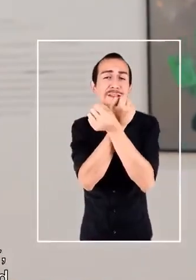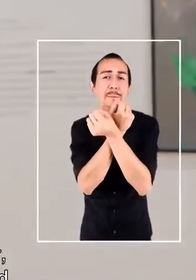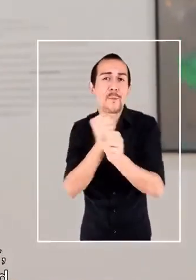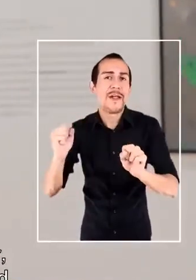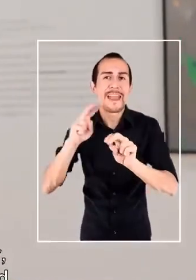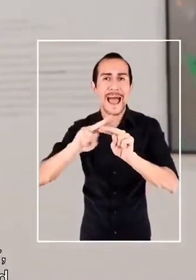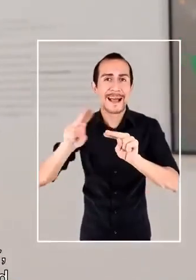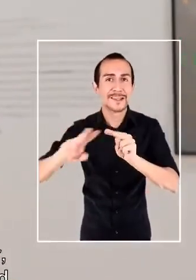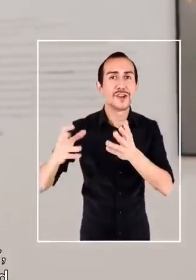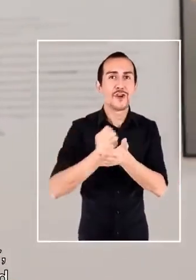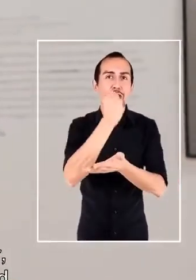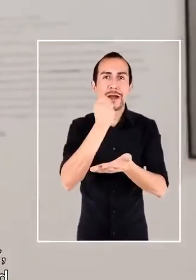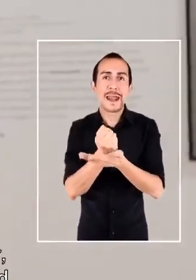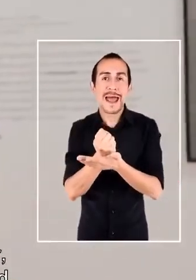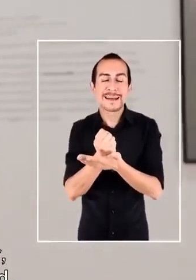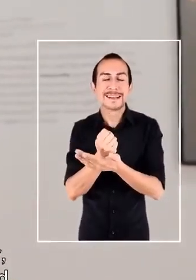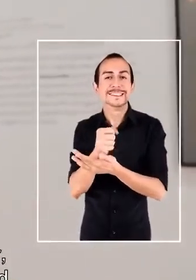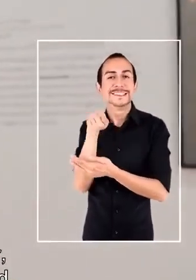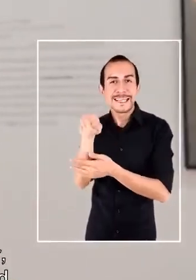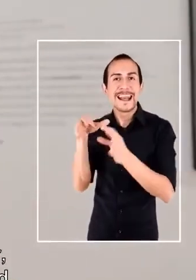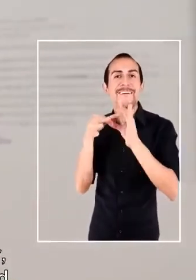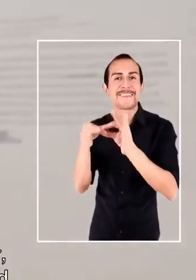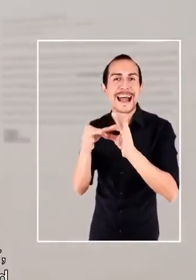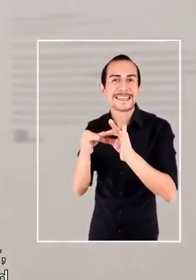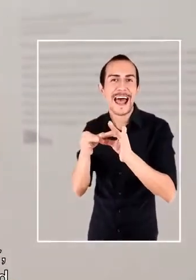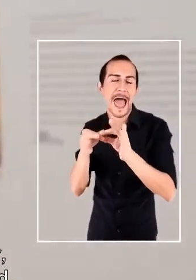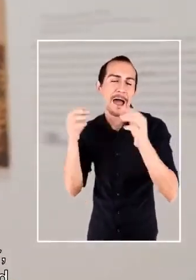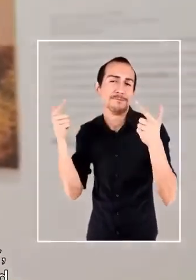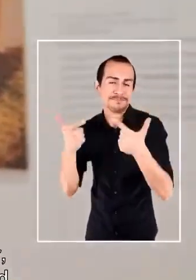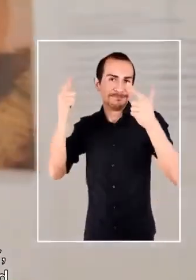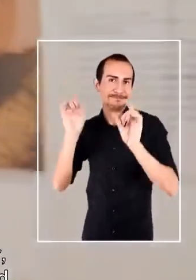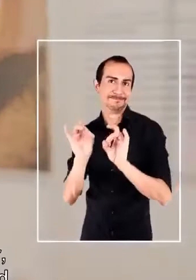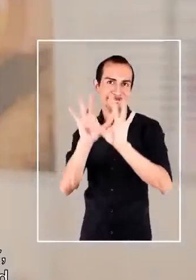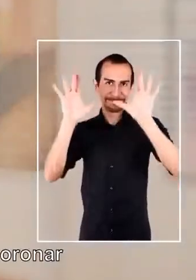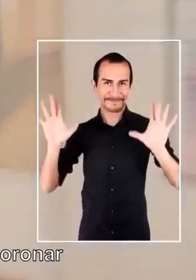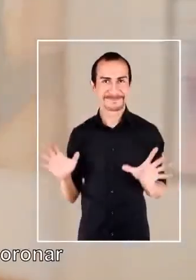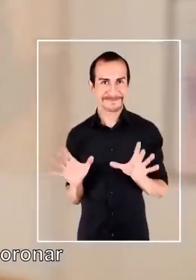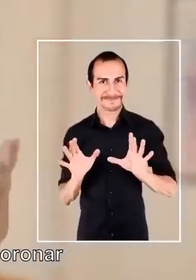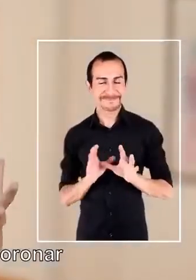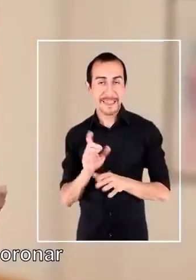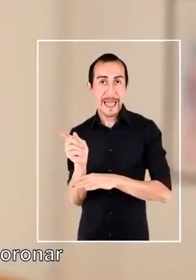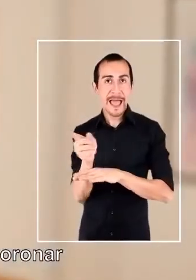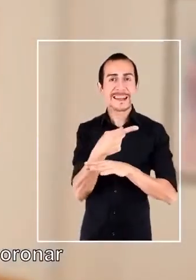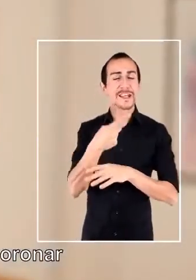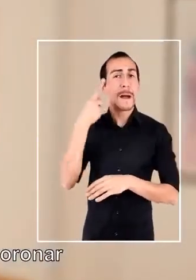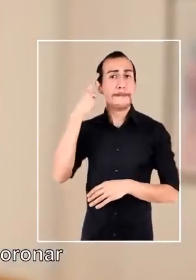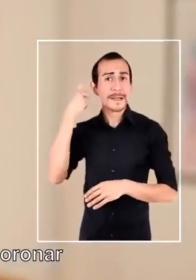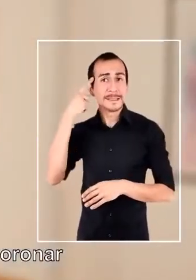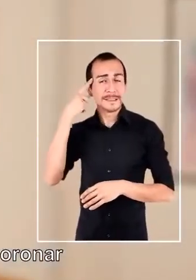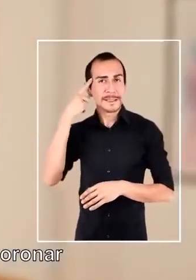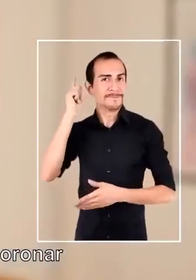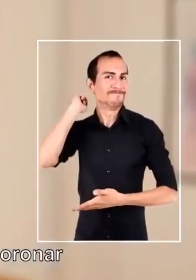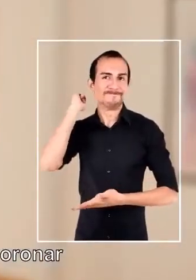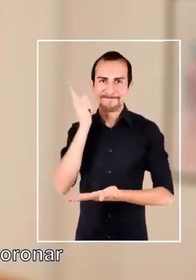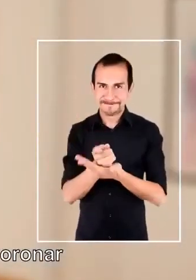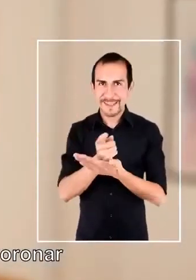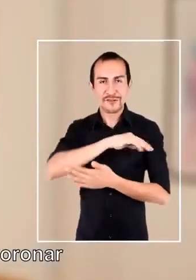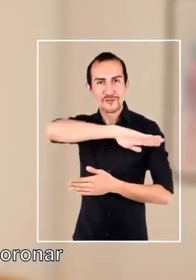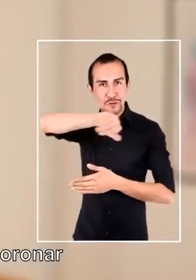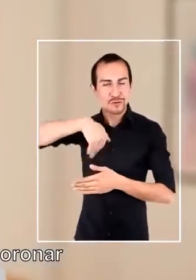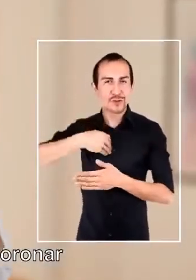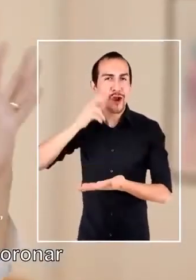podido realizar si no es gracias a esta improbabilidad. Inmediatamente pensé en que